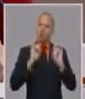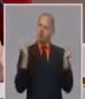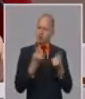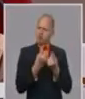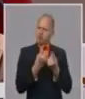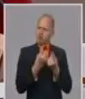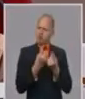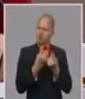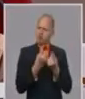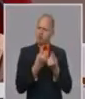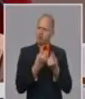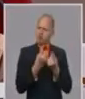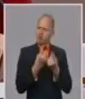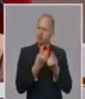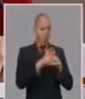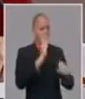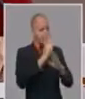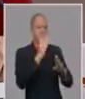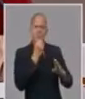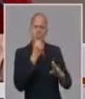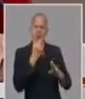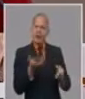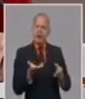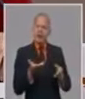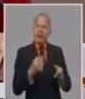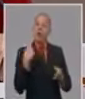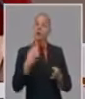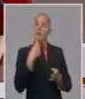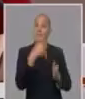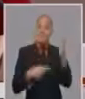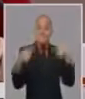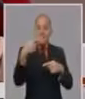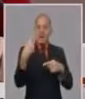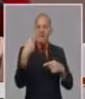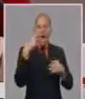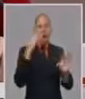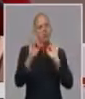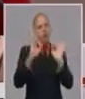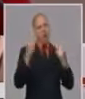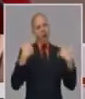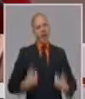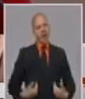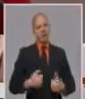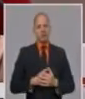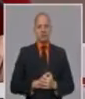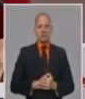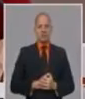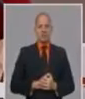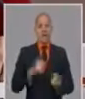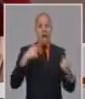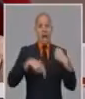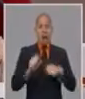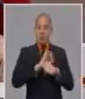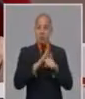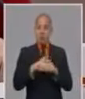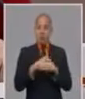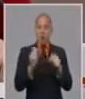lograrlo. Entre todos podemos detener esta, pudiera